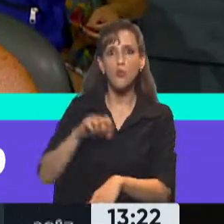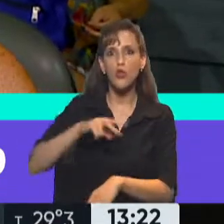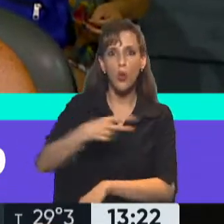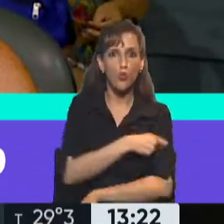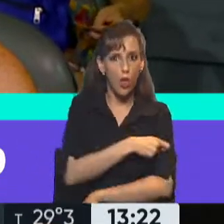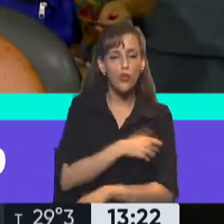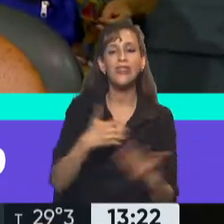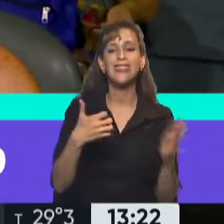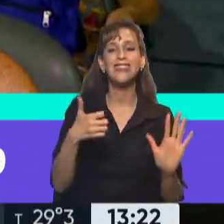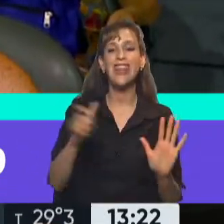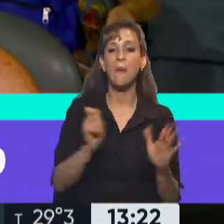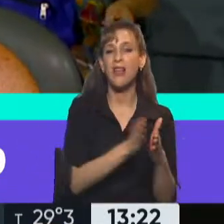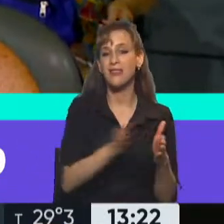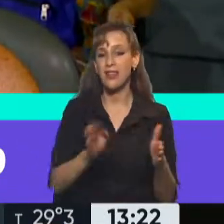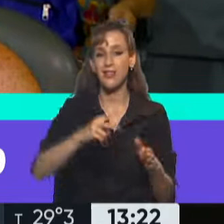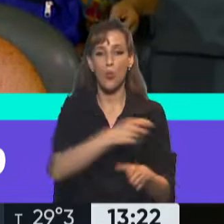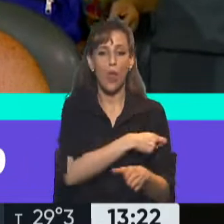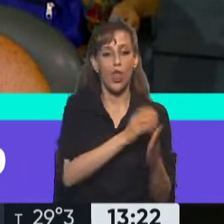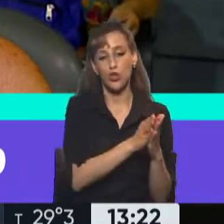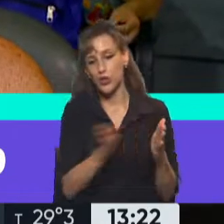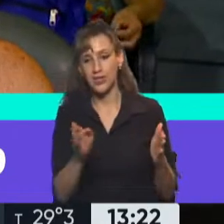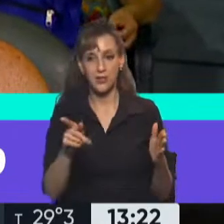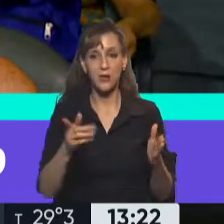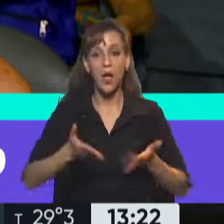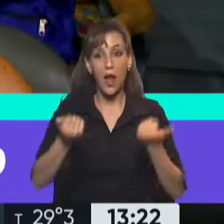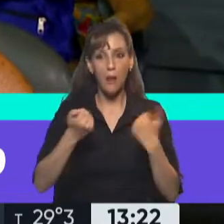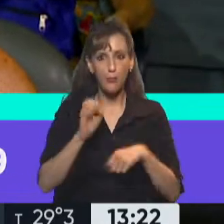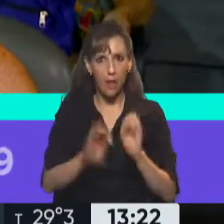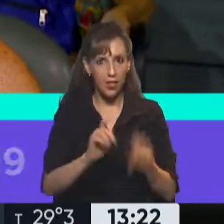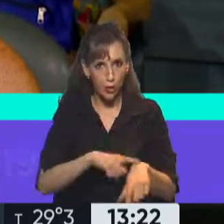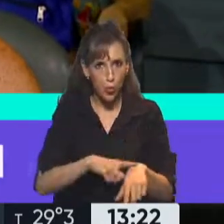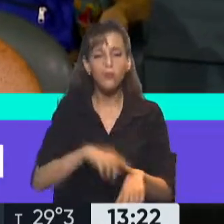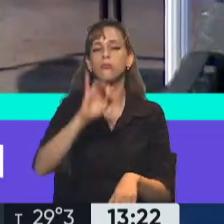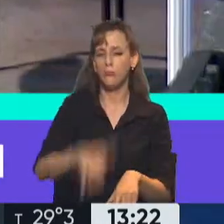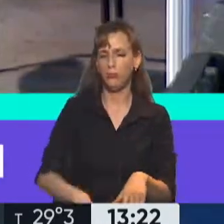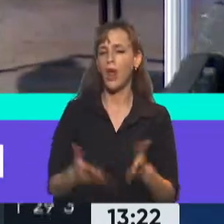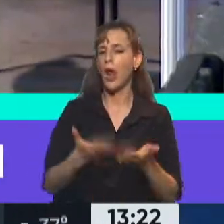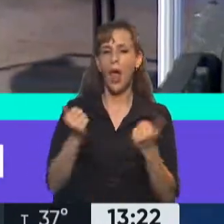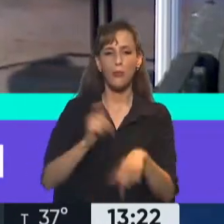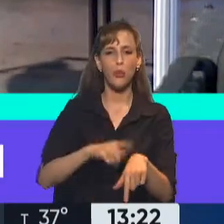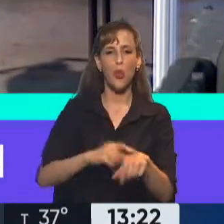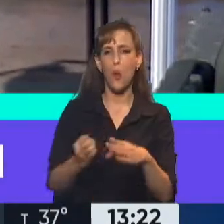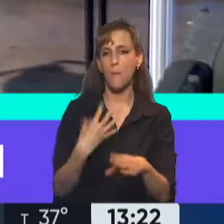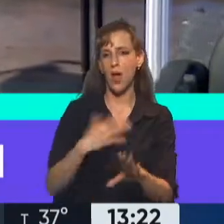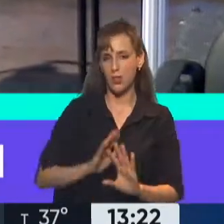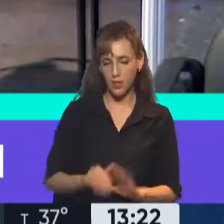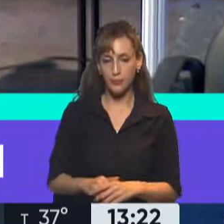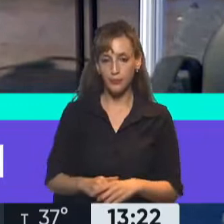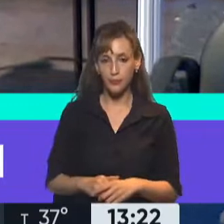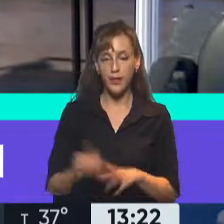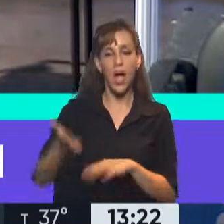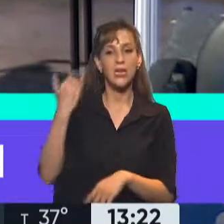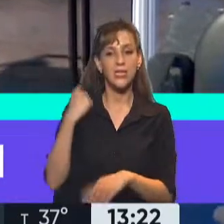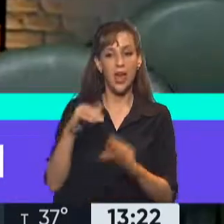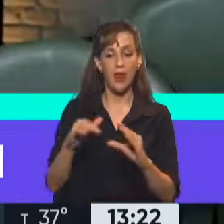Hace 6 meses, sí. ¿Llegó el turno rápido? Me llegó el turno rápido, sí, bastante ordenado. Me llegó ayer recién